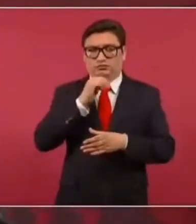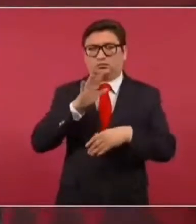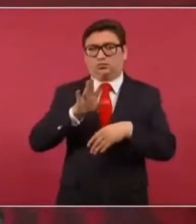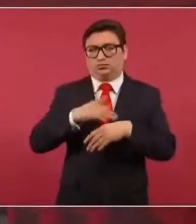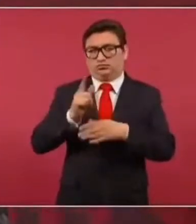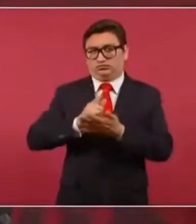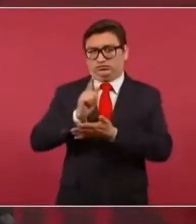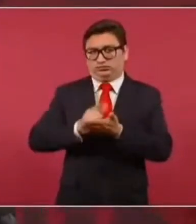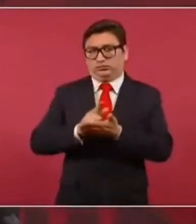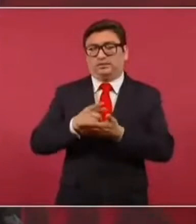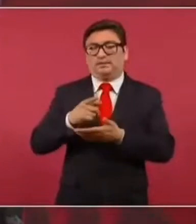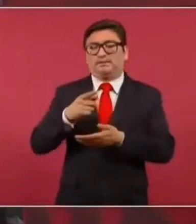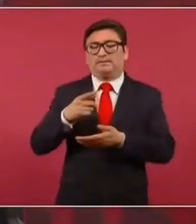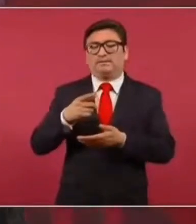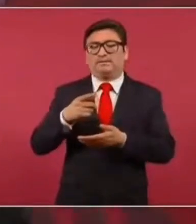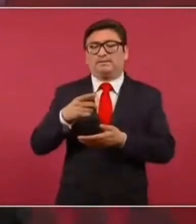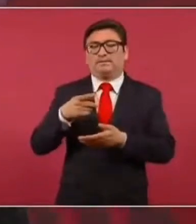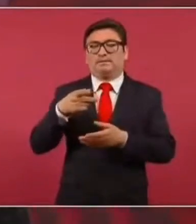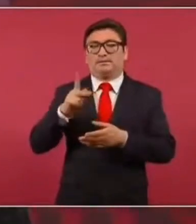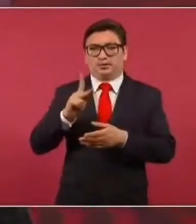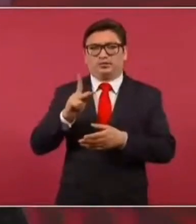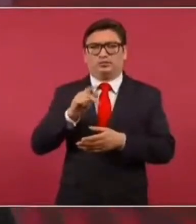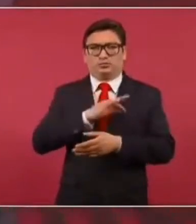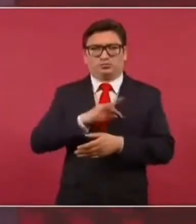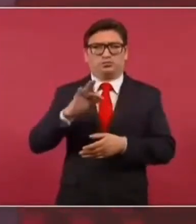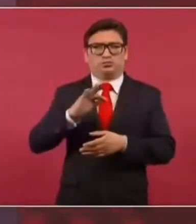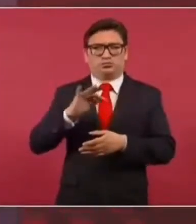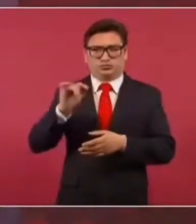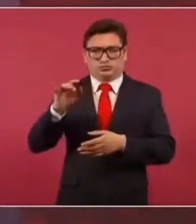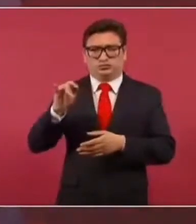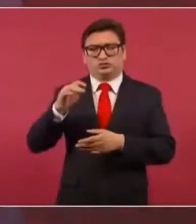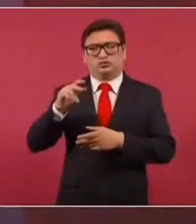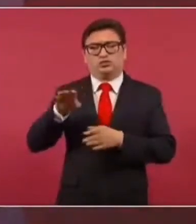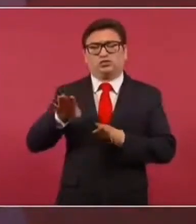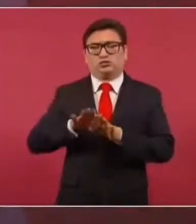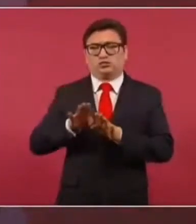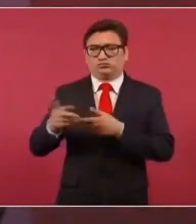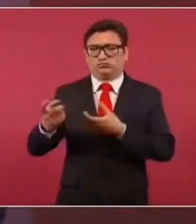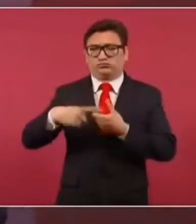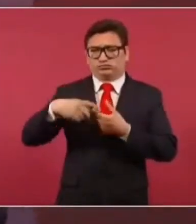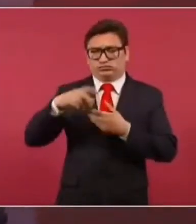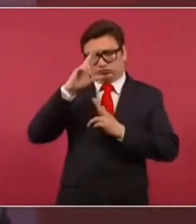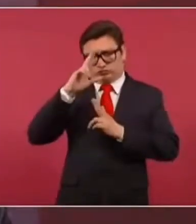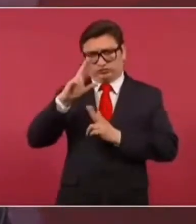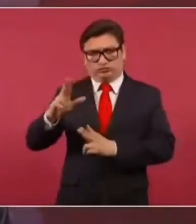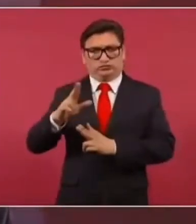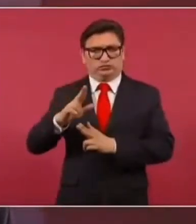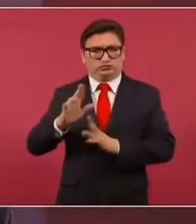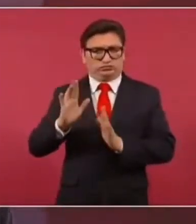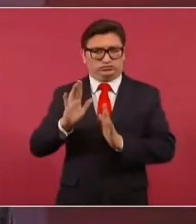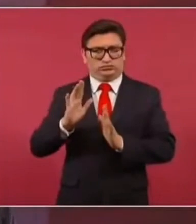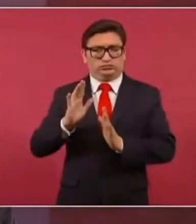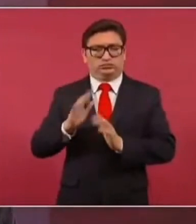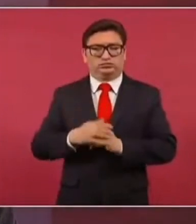legalmente, sí de manera honoraria que estés.